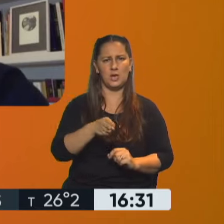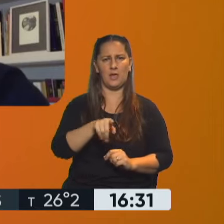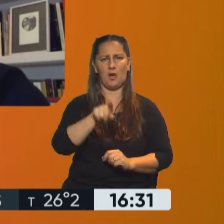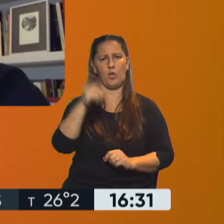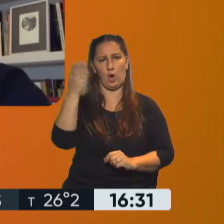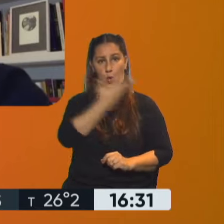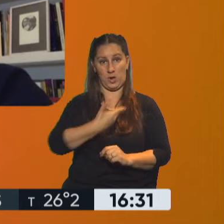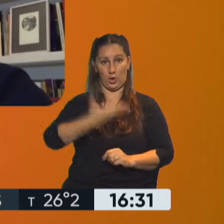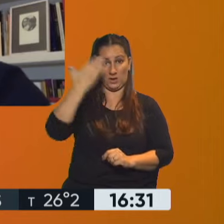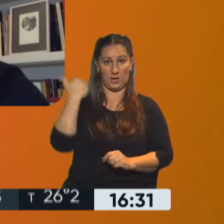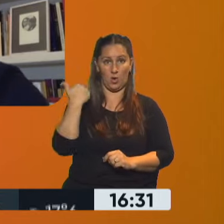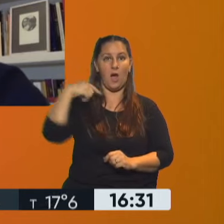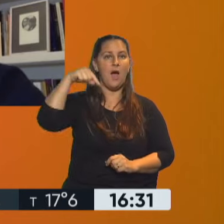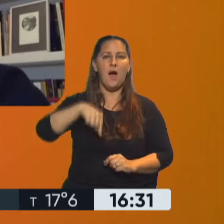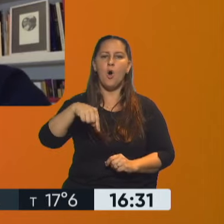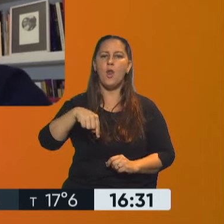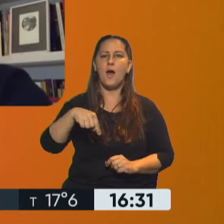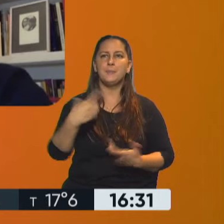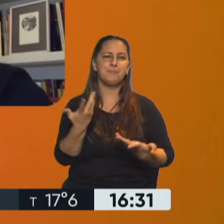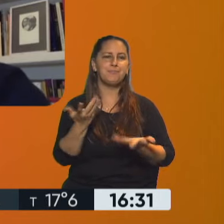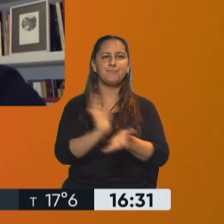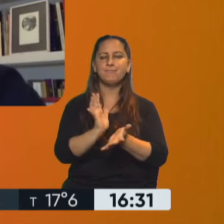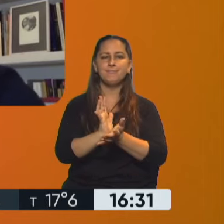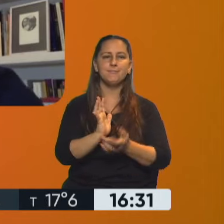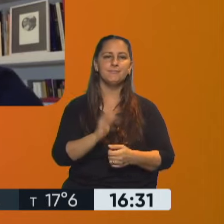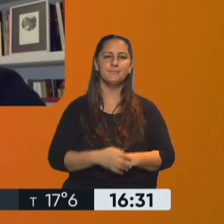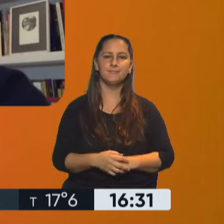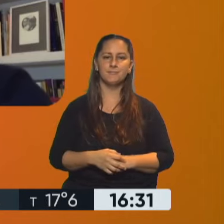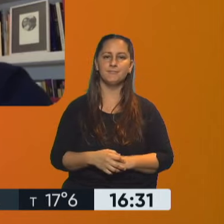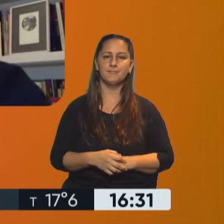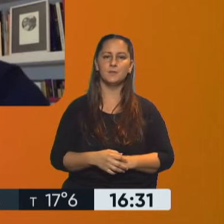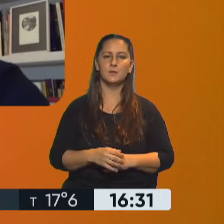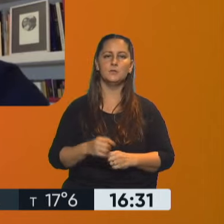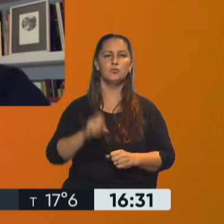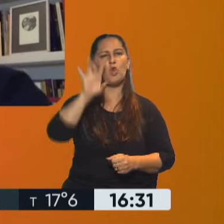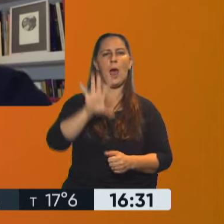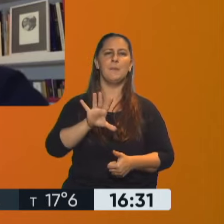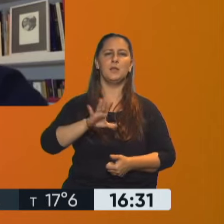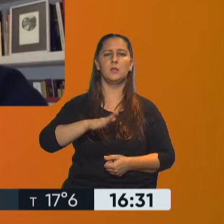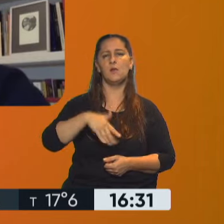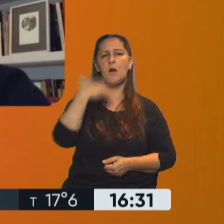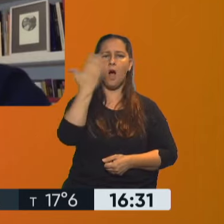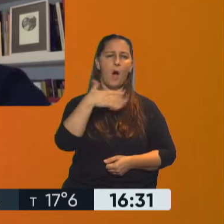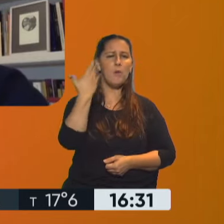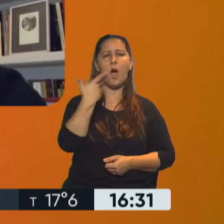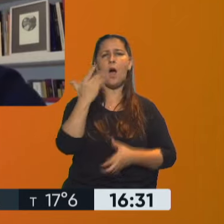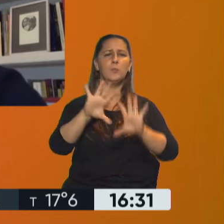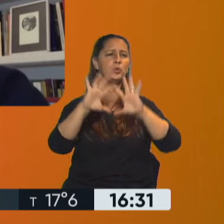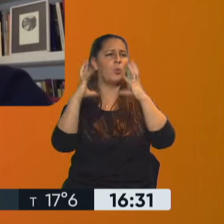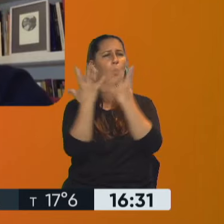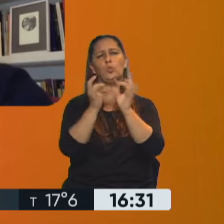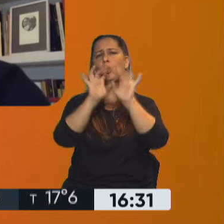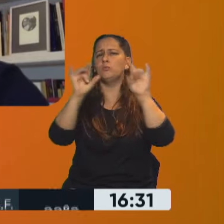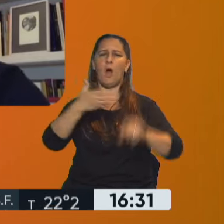anterior, porque no tenemos simplemente una cuestión discursiva respecto del medio ambiente, ni